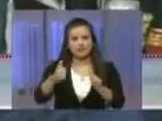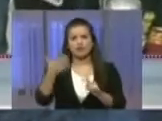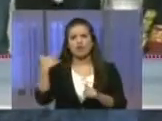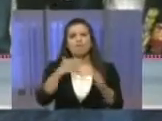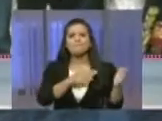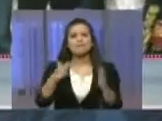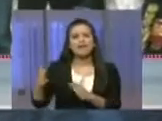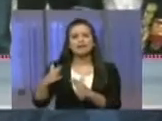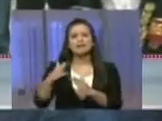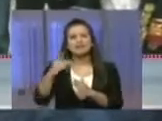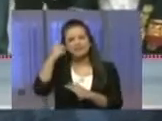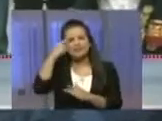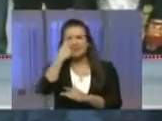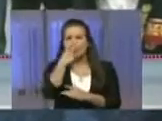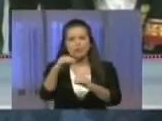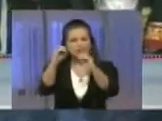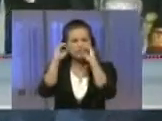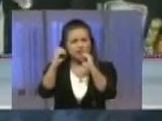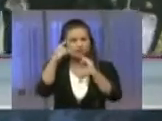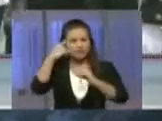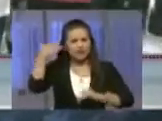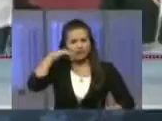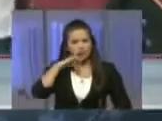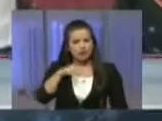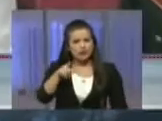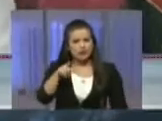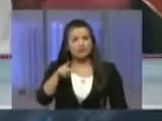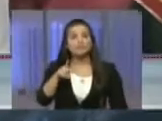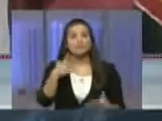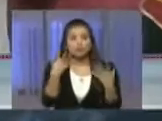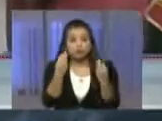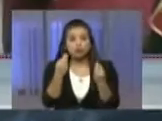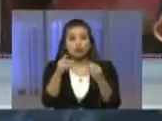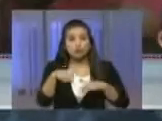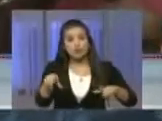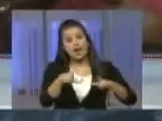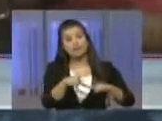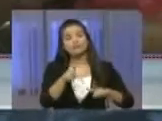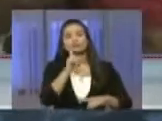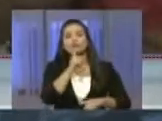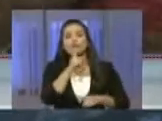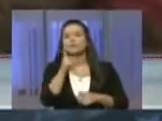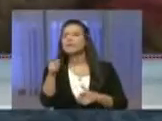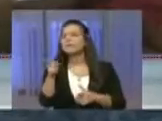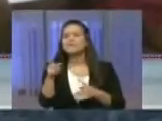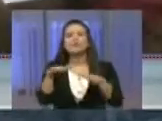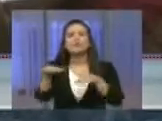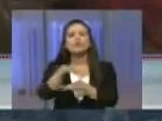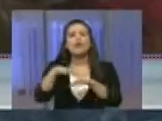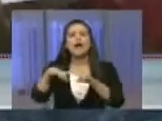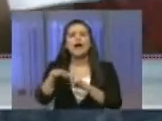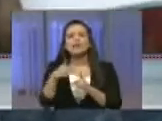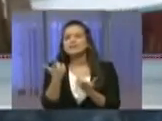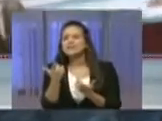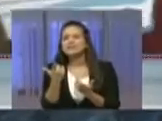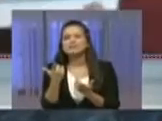miseria cero estas son muchas de estas zonas son las zonas llamadas grises o